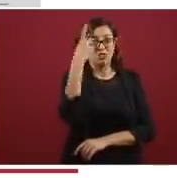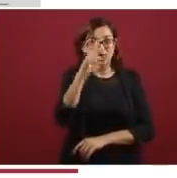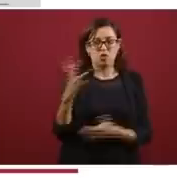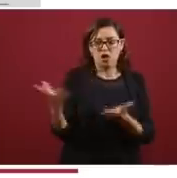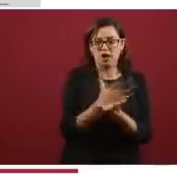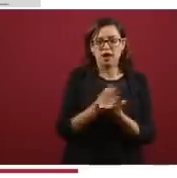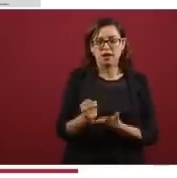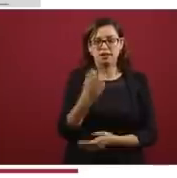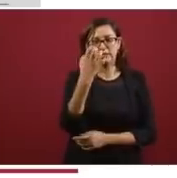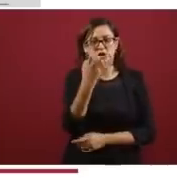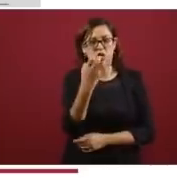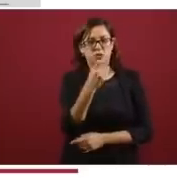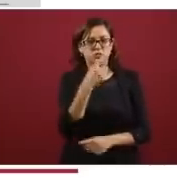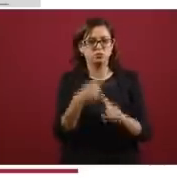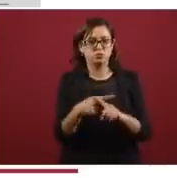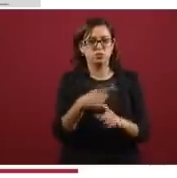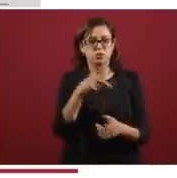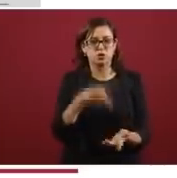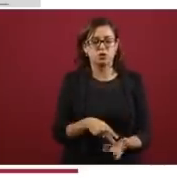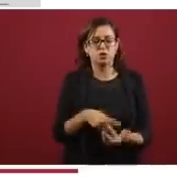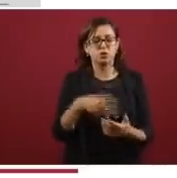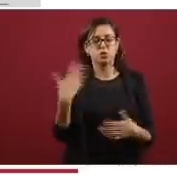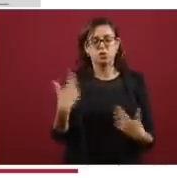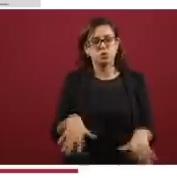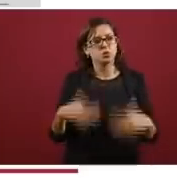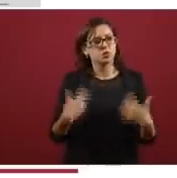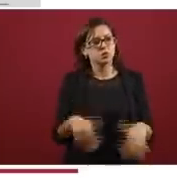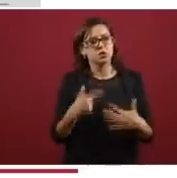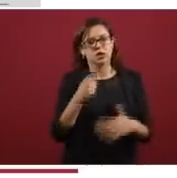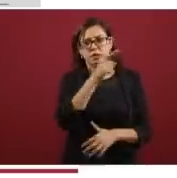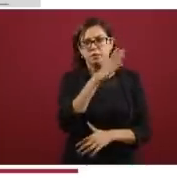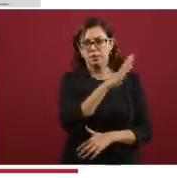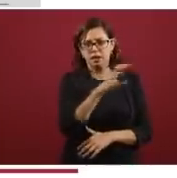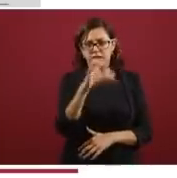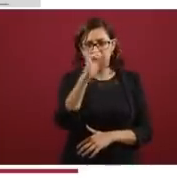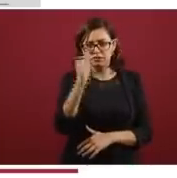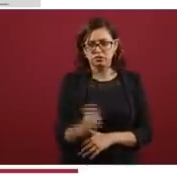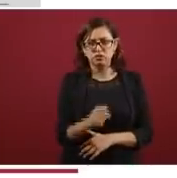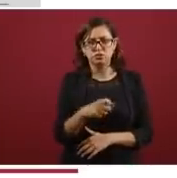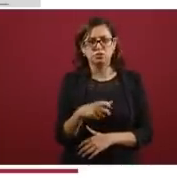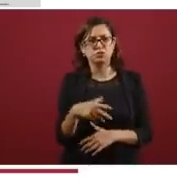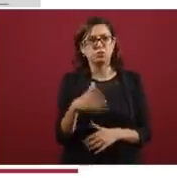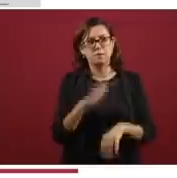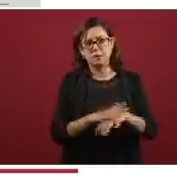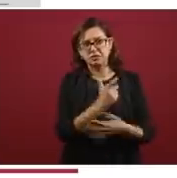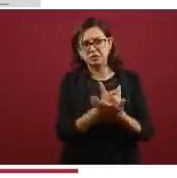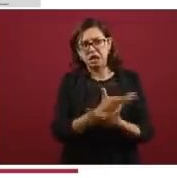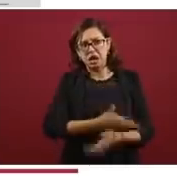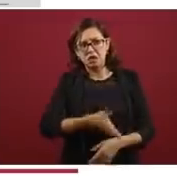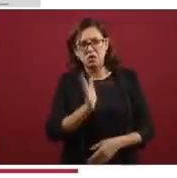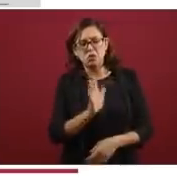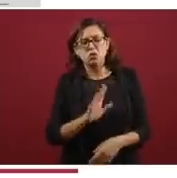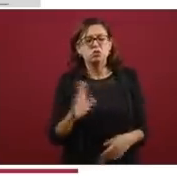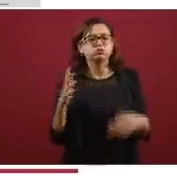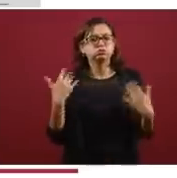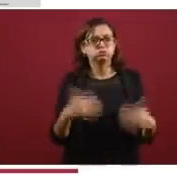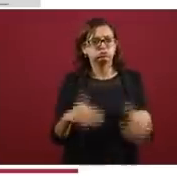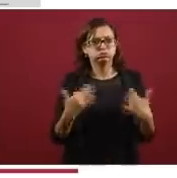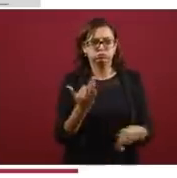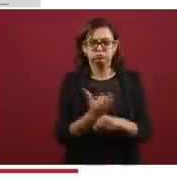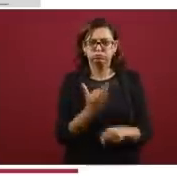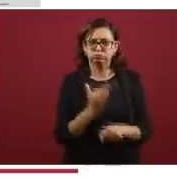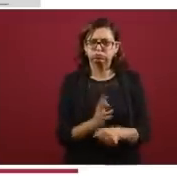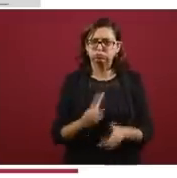pesos 48 centavos, y hacía tiempo que Baja California Sur no estaba como los más caros, otra vez agarraron